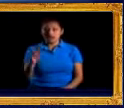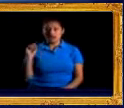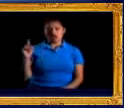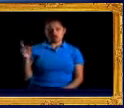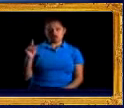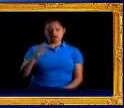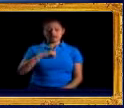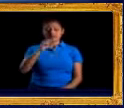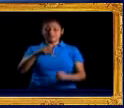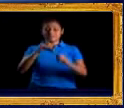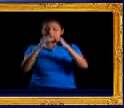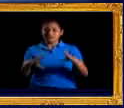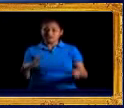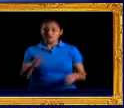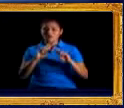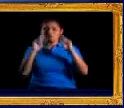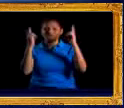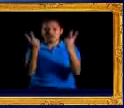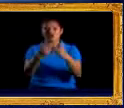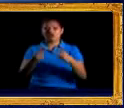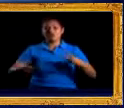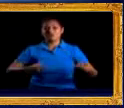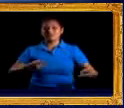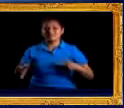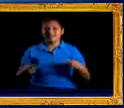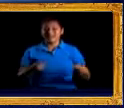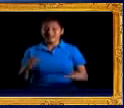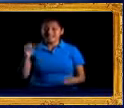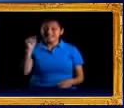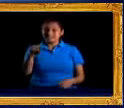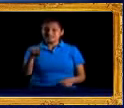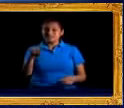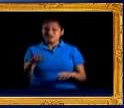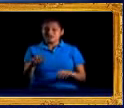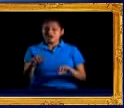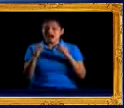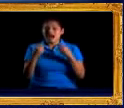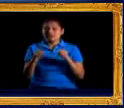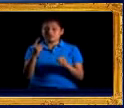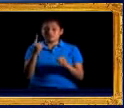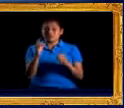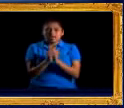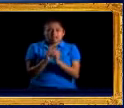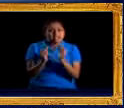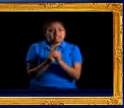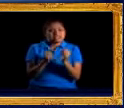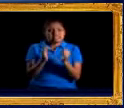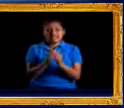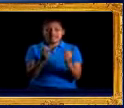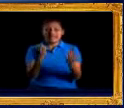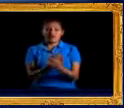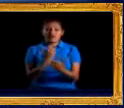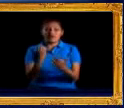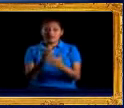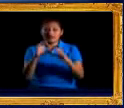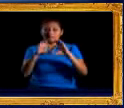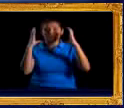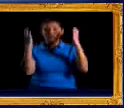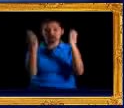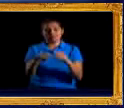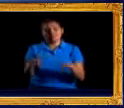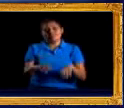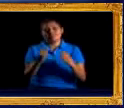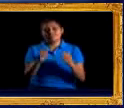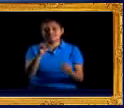está perdiendo valor comercial, y eso es lo que está generando una crisis económica mundial, y